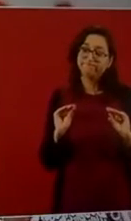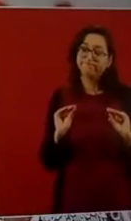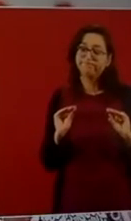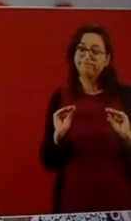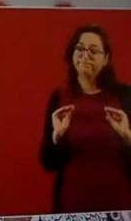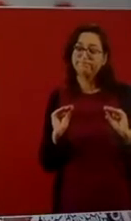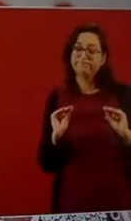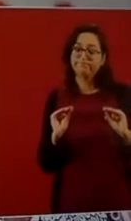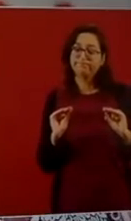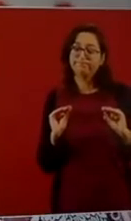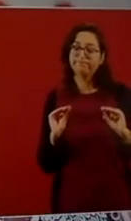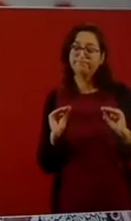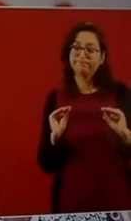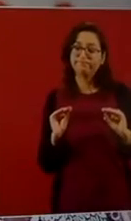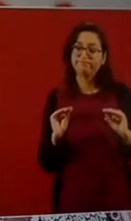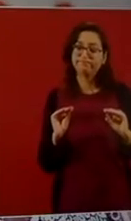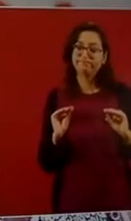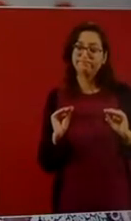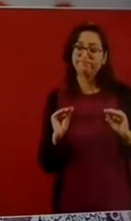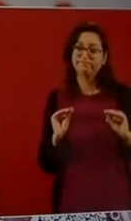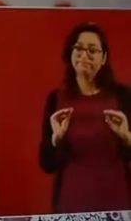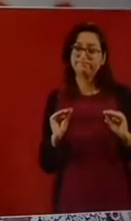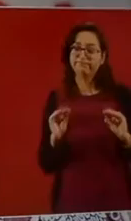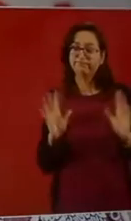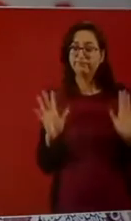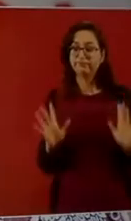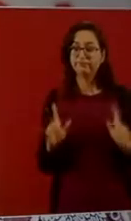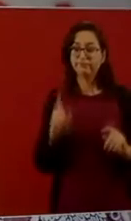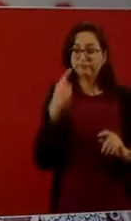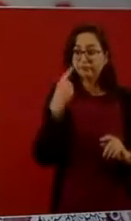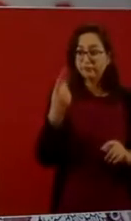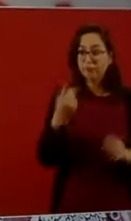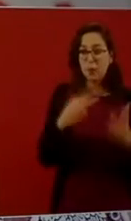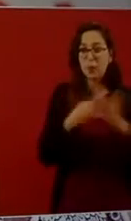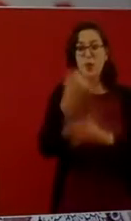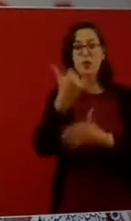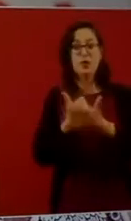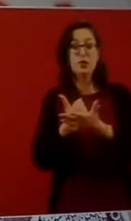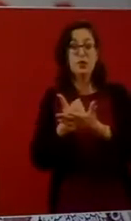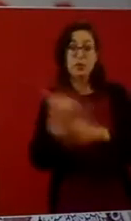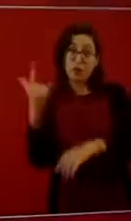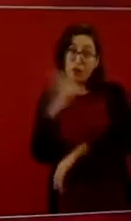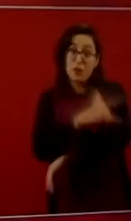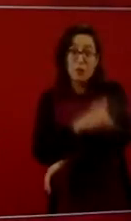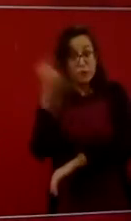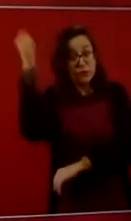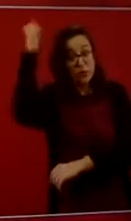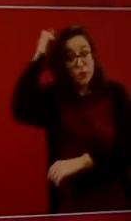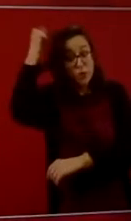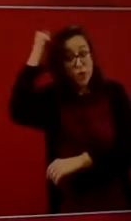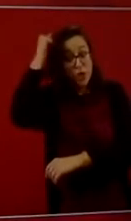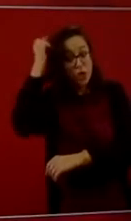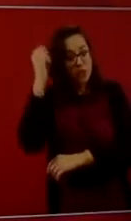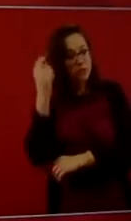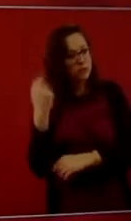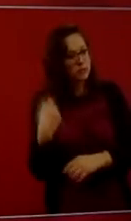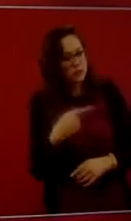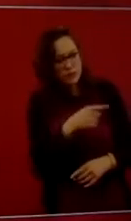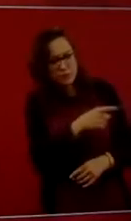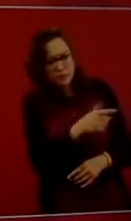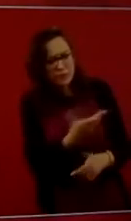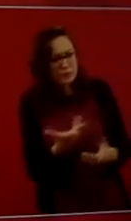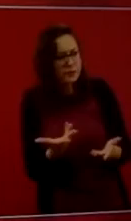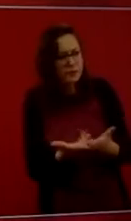en un video publicado en Facebook. Su muerte también fue reportada por la cuenta oficial de Twitter